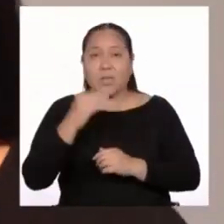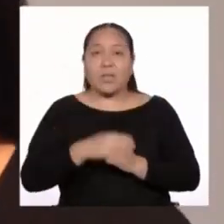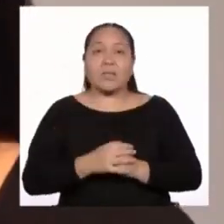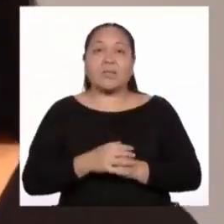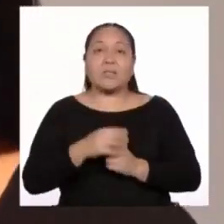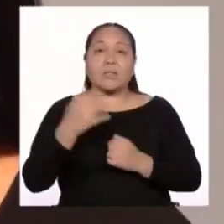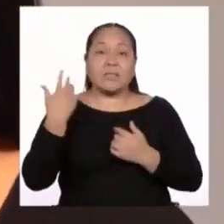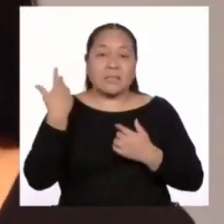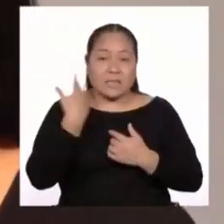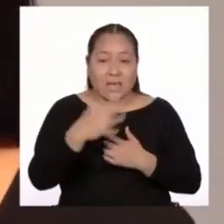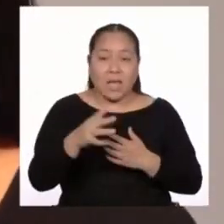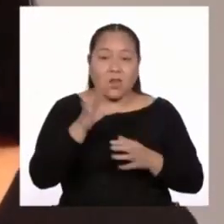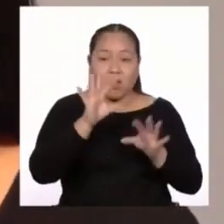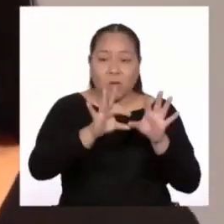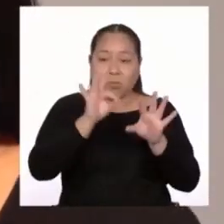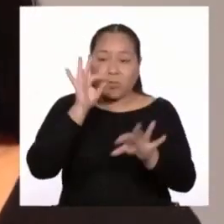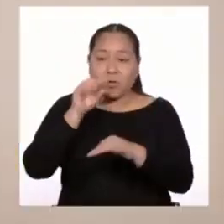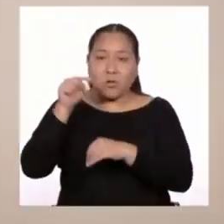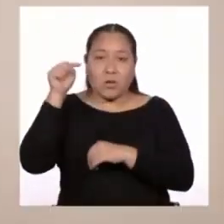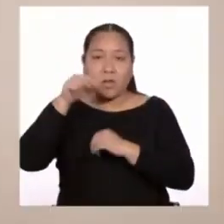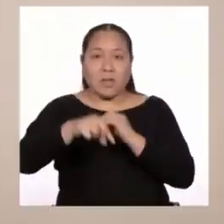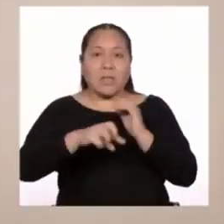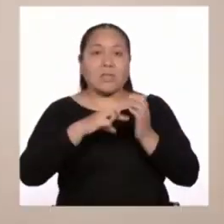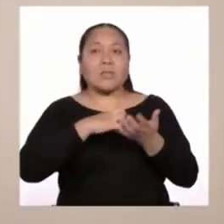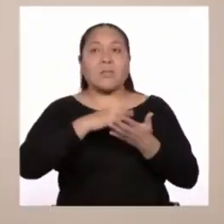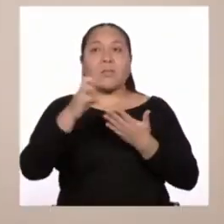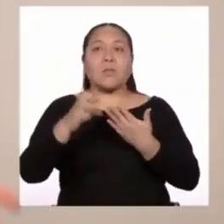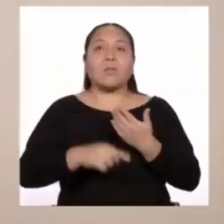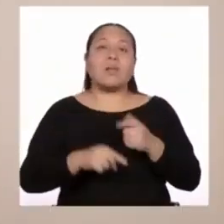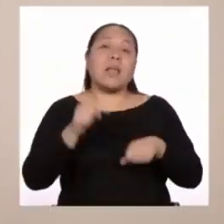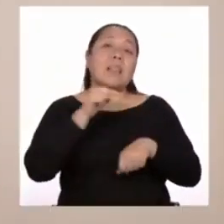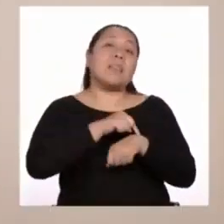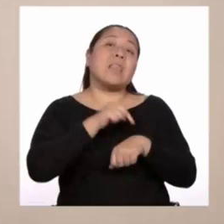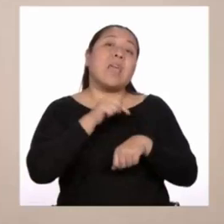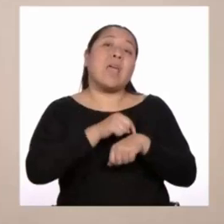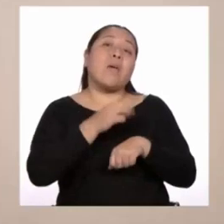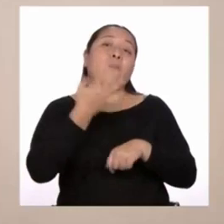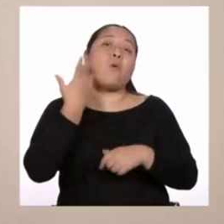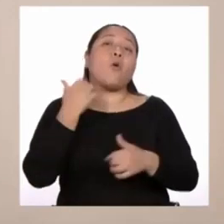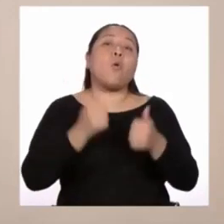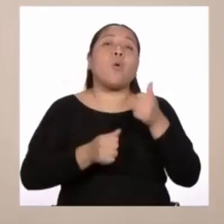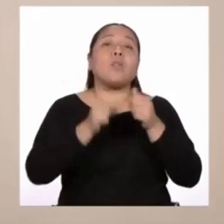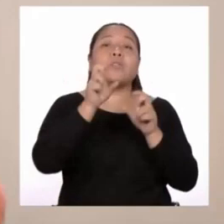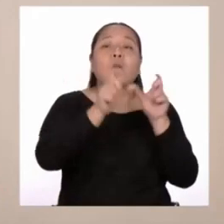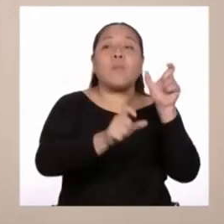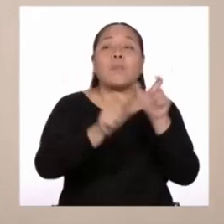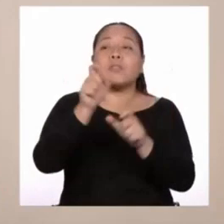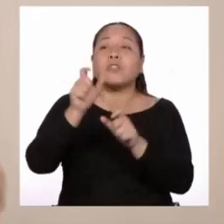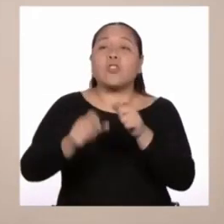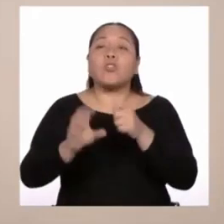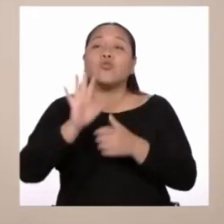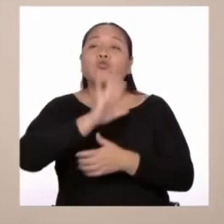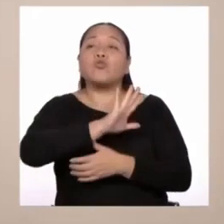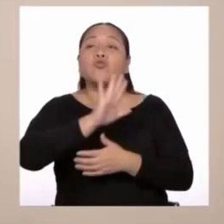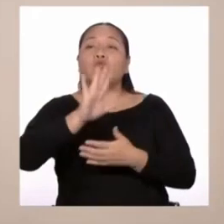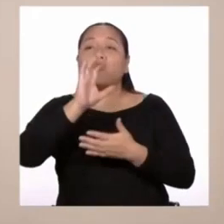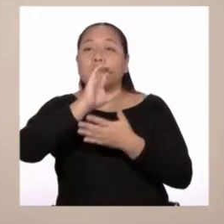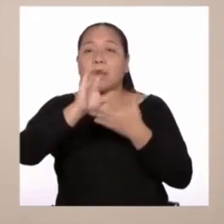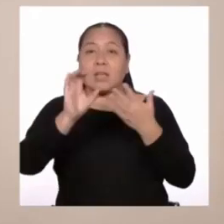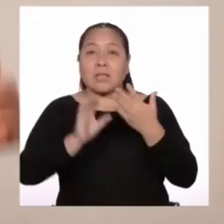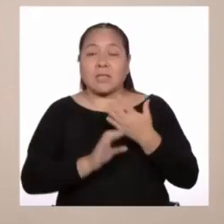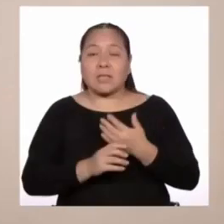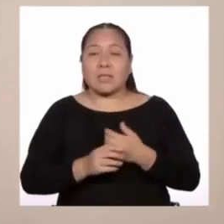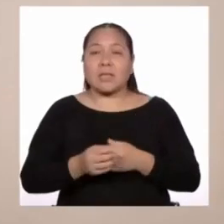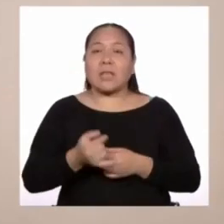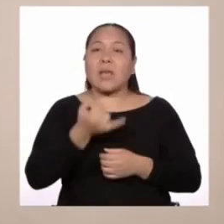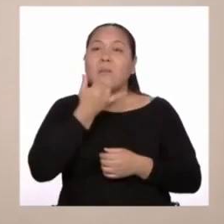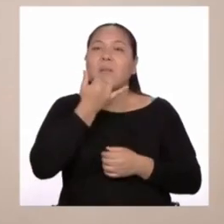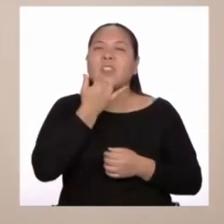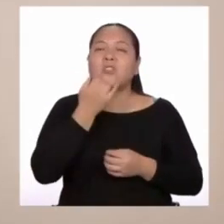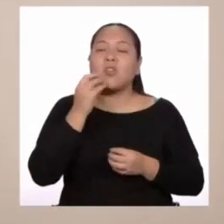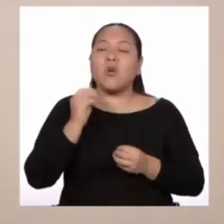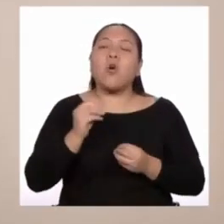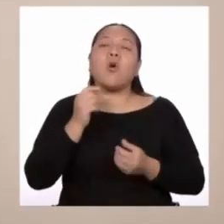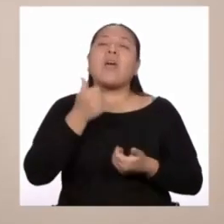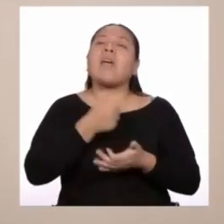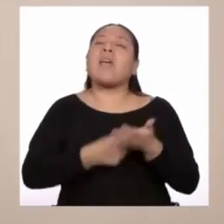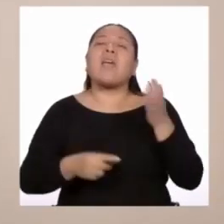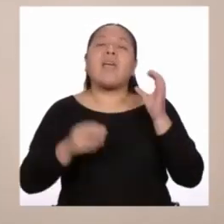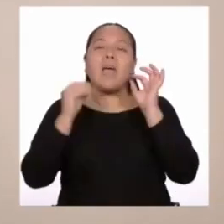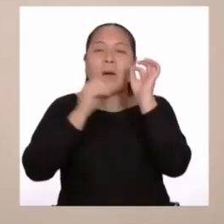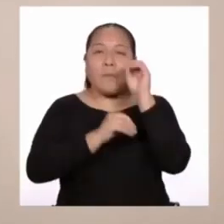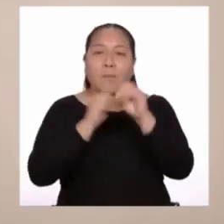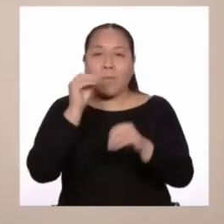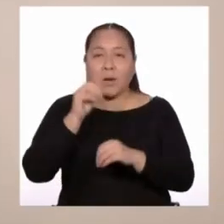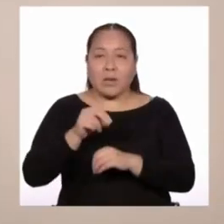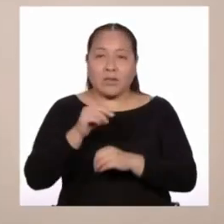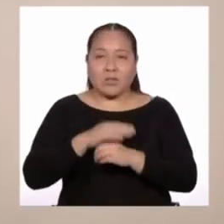hemos identificado en este programa. La época, los personajes y sus características, los hechos que han sido plasmados en la historia y